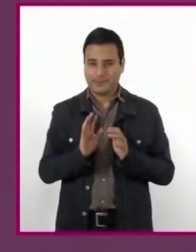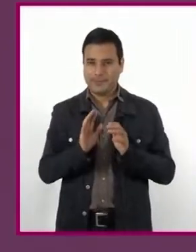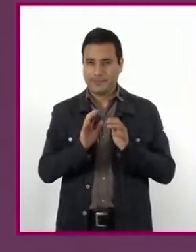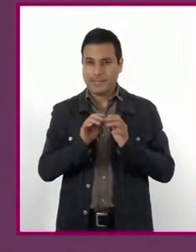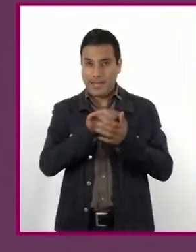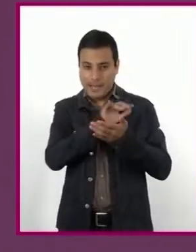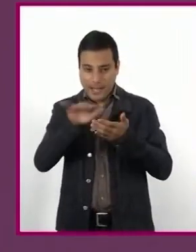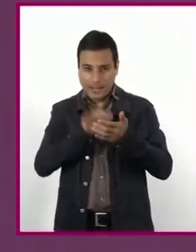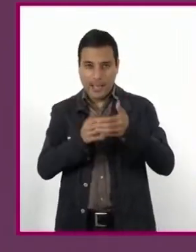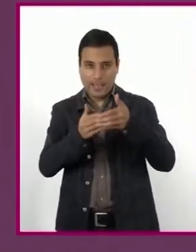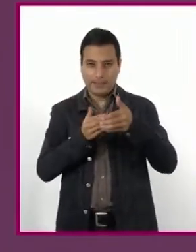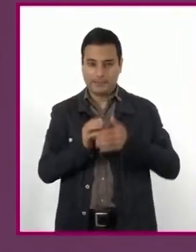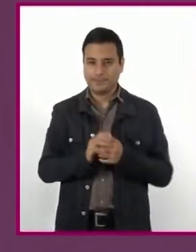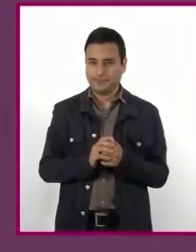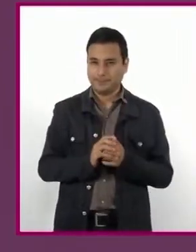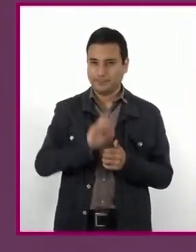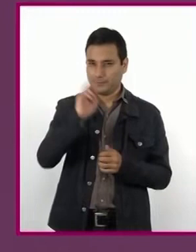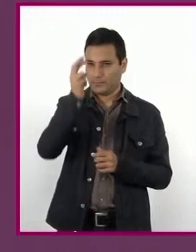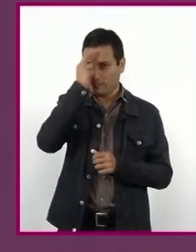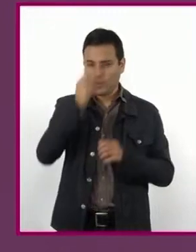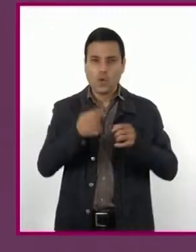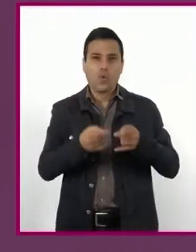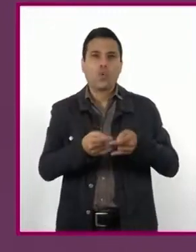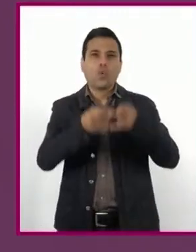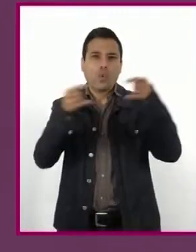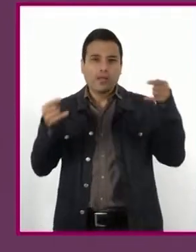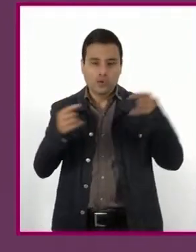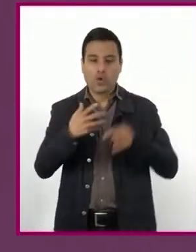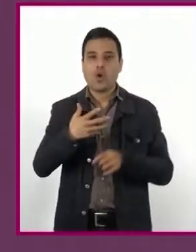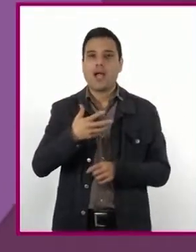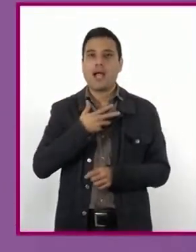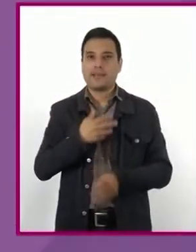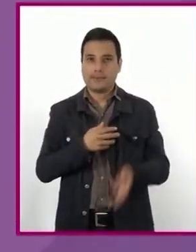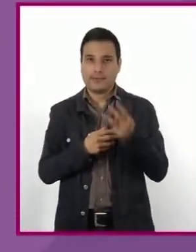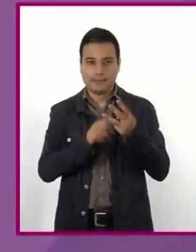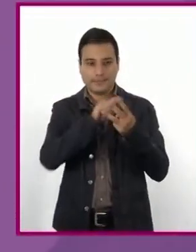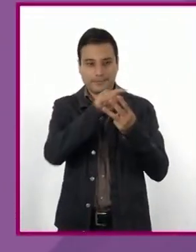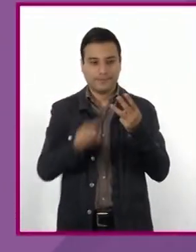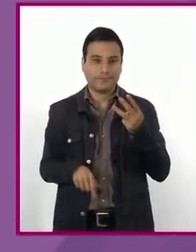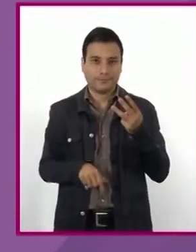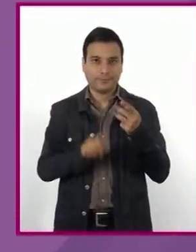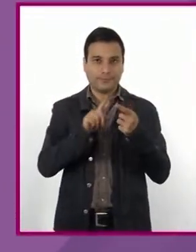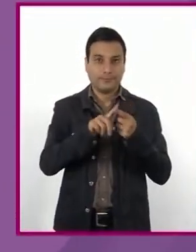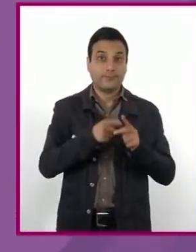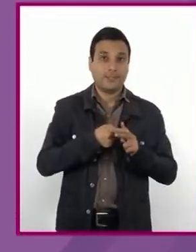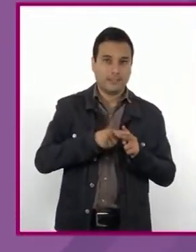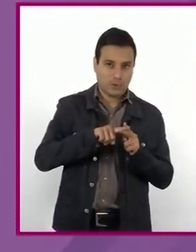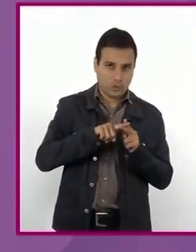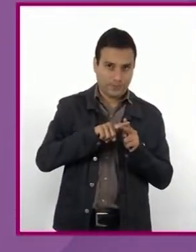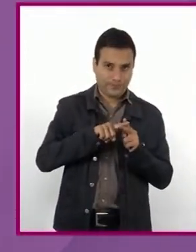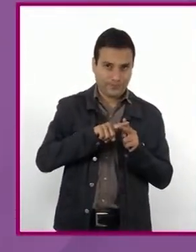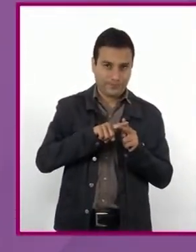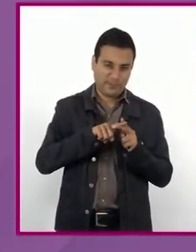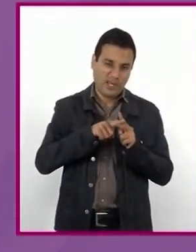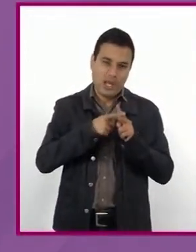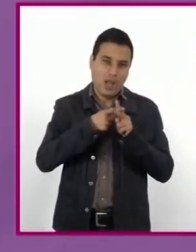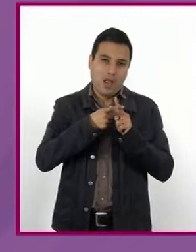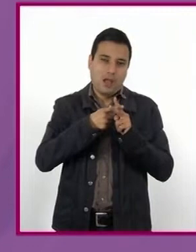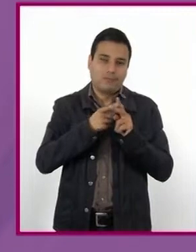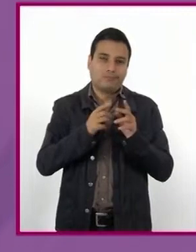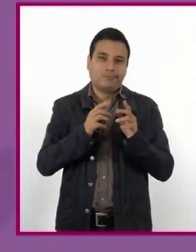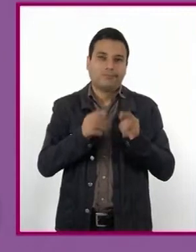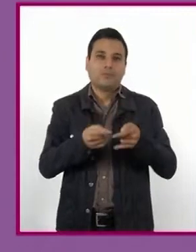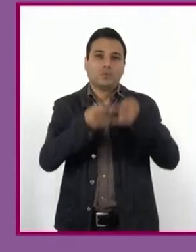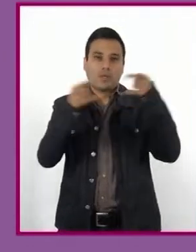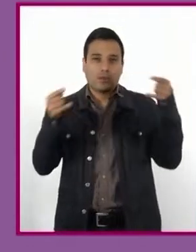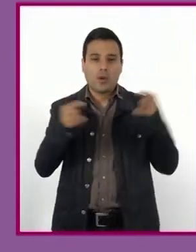lectura, recordemos juntos que un cuento se compone de 3 partes. Inicio, la parte con la que empieza el cuento.